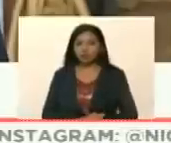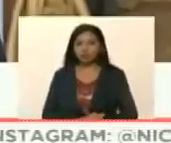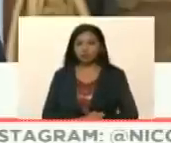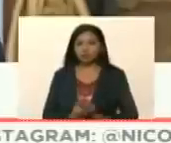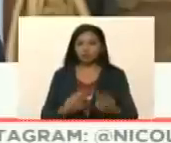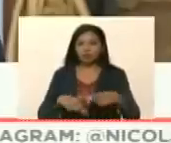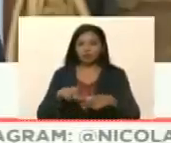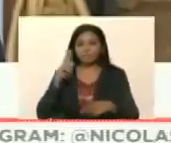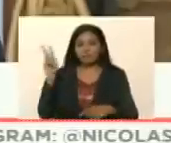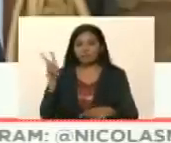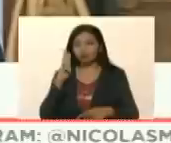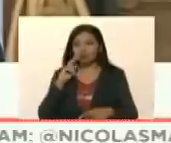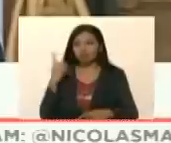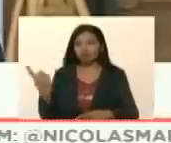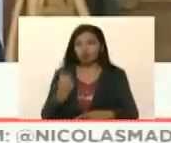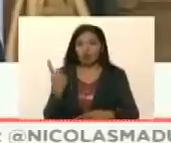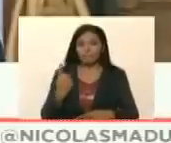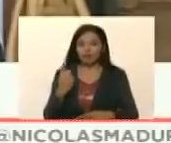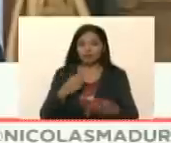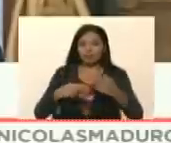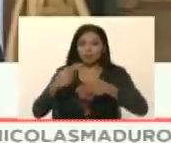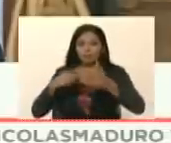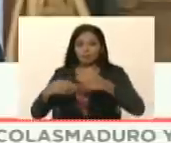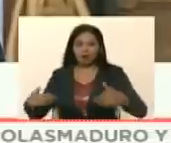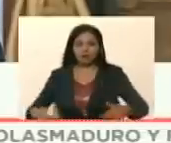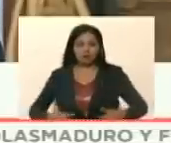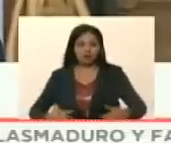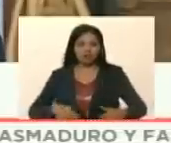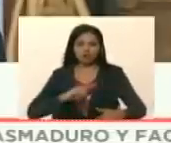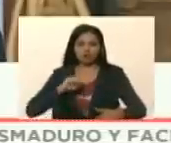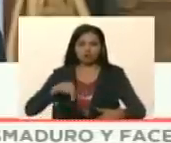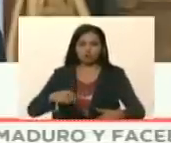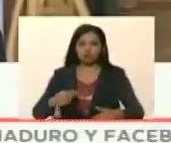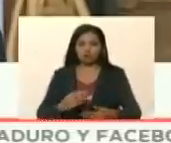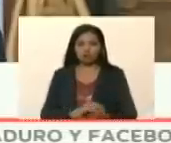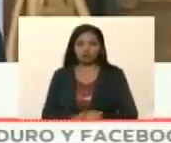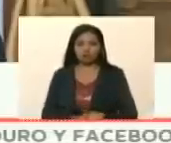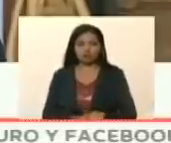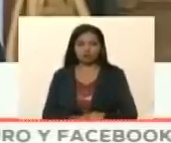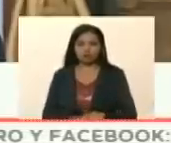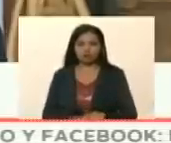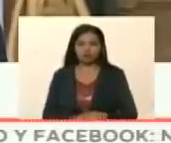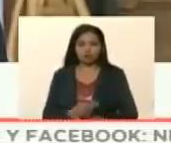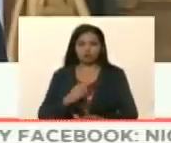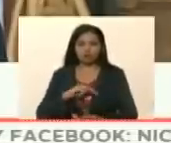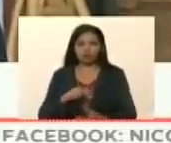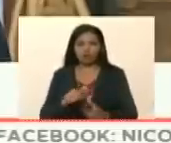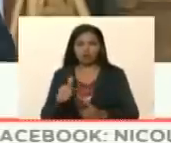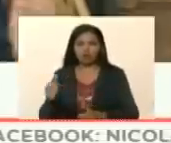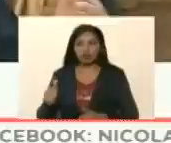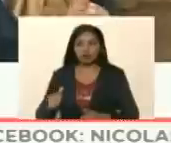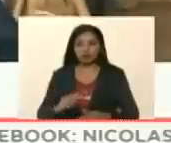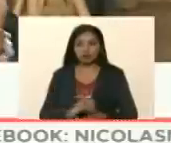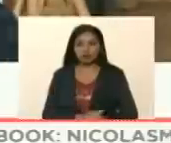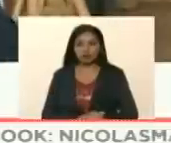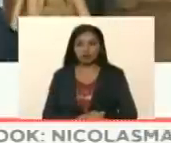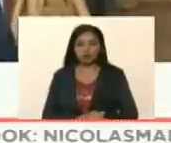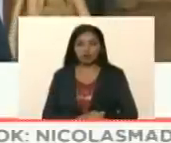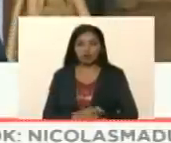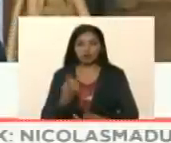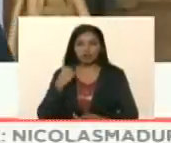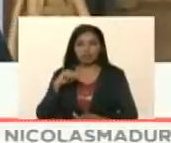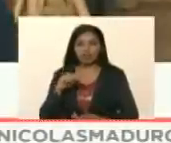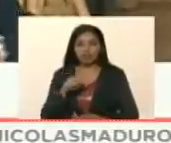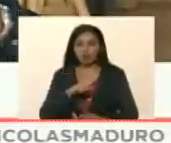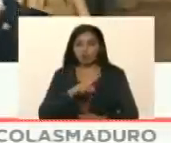Venezuela que solo vamos a construir con esfuerzo, nosotros y nosotras. Todas las mujeres, como dijo